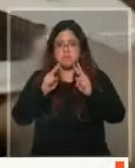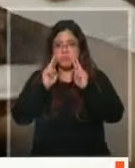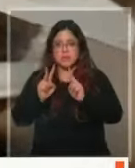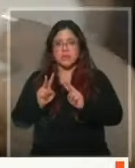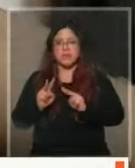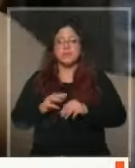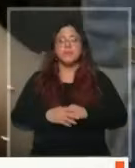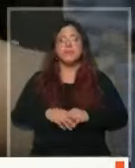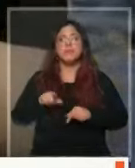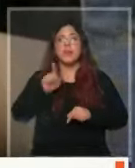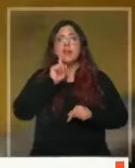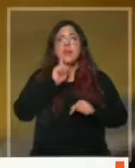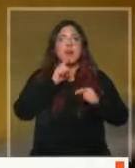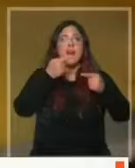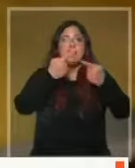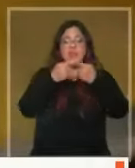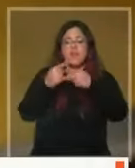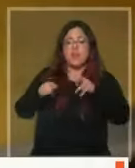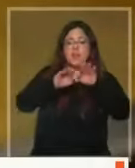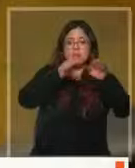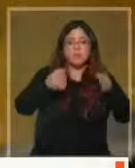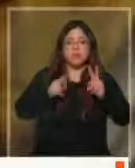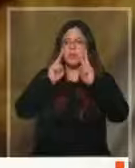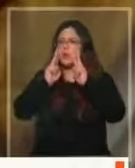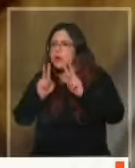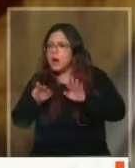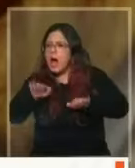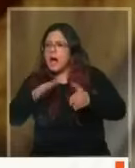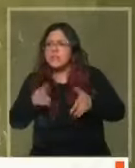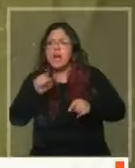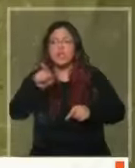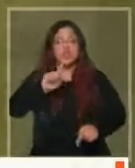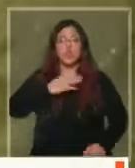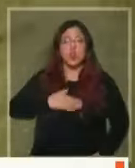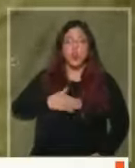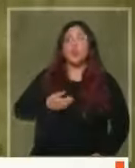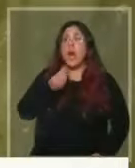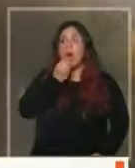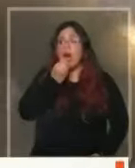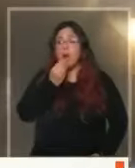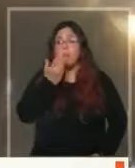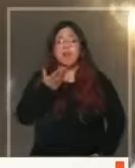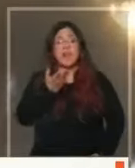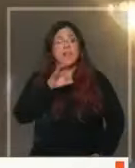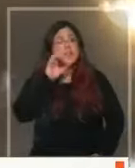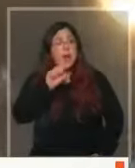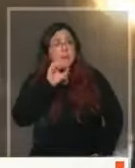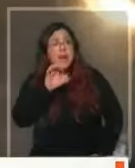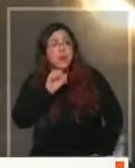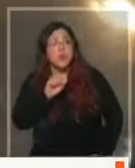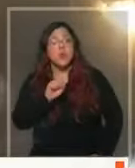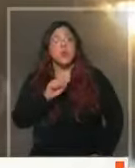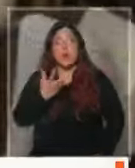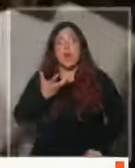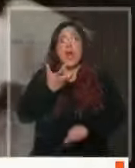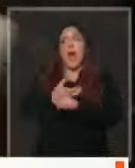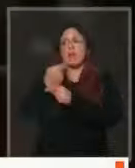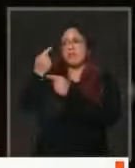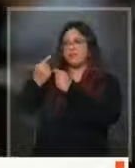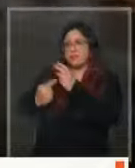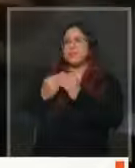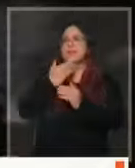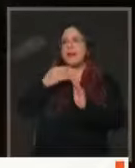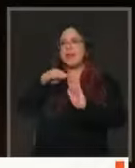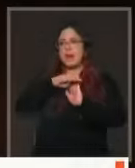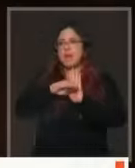Cuenta con varios comedores. El asado está a la vista de todos y si no le gusta la comida peruana, como el ceviche, existen otras opciones de menú. Los fines de